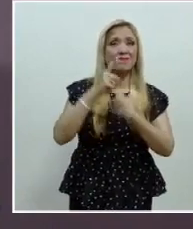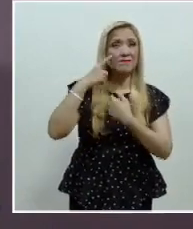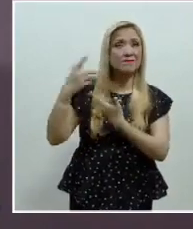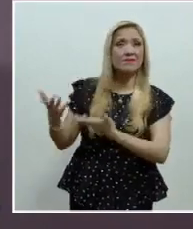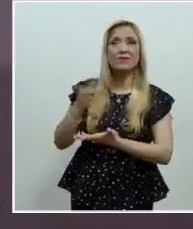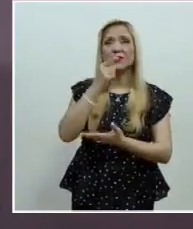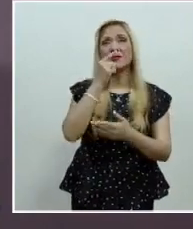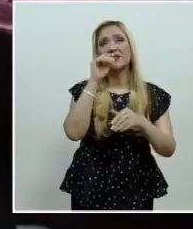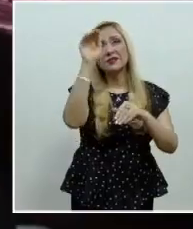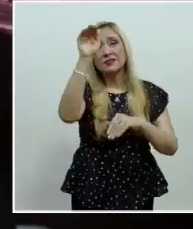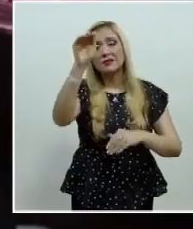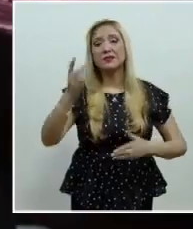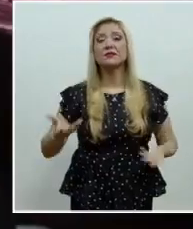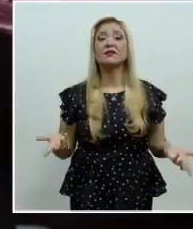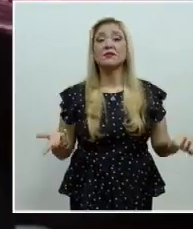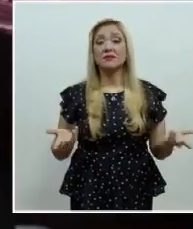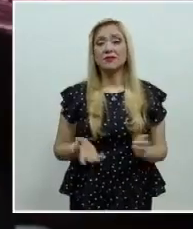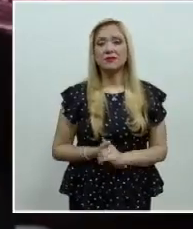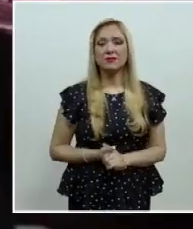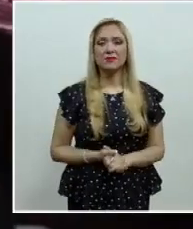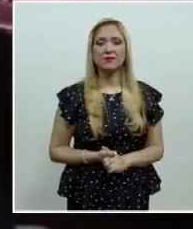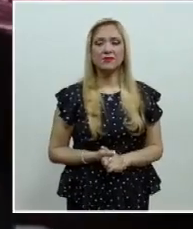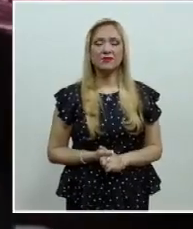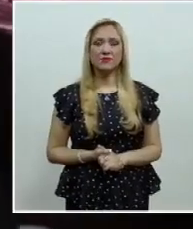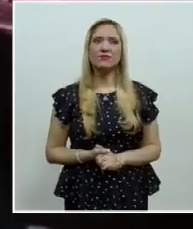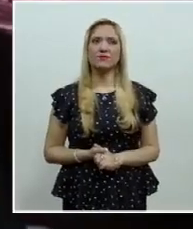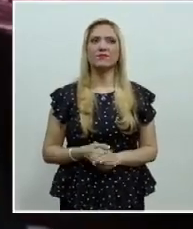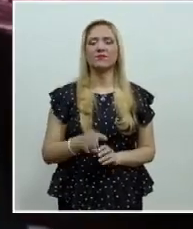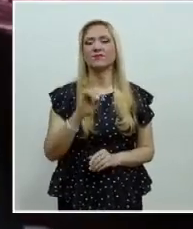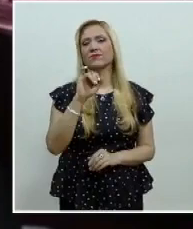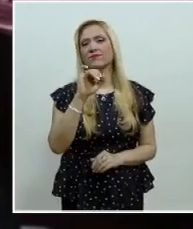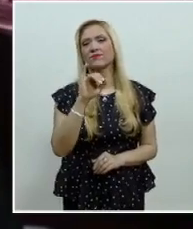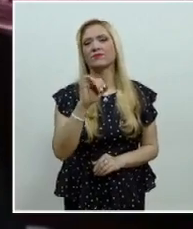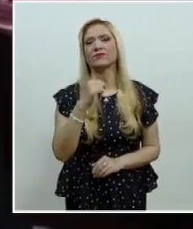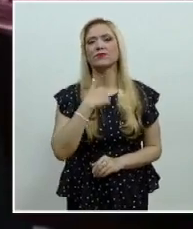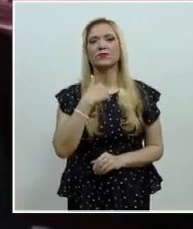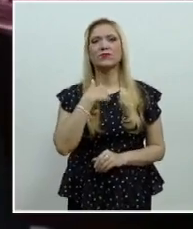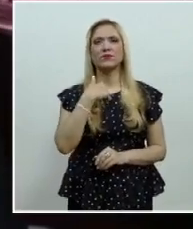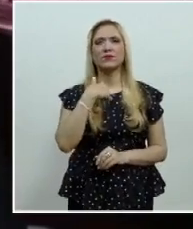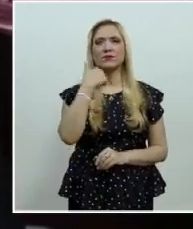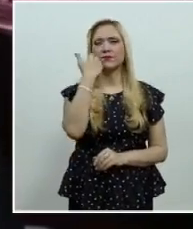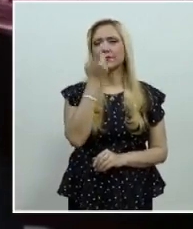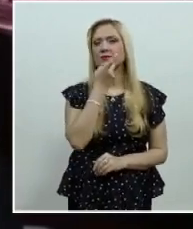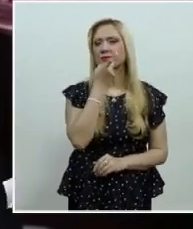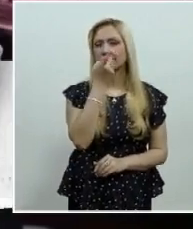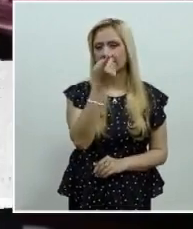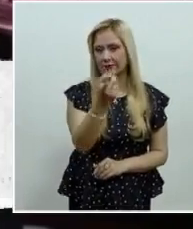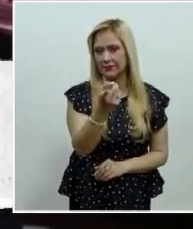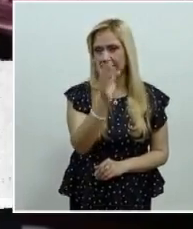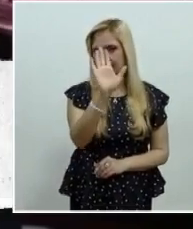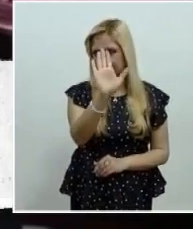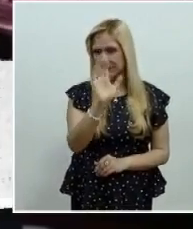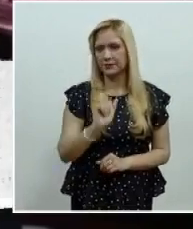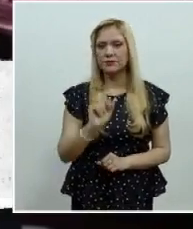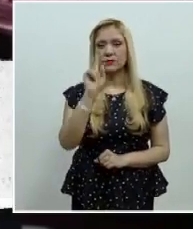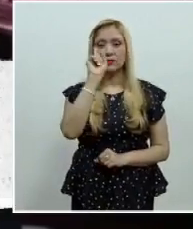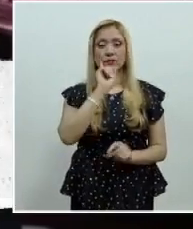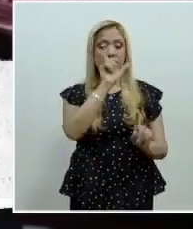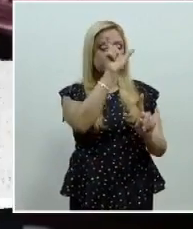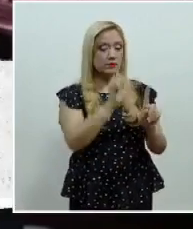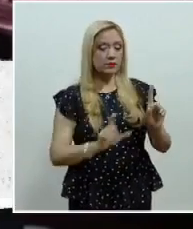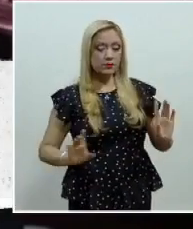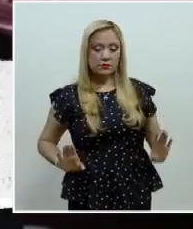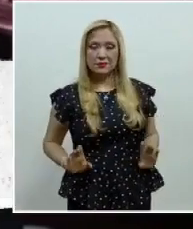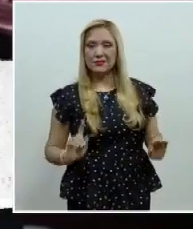las autoridades? Sí, quiero decirle, aplicar la perspectiva de